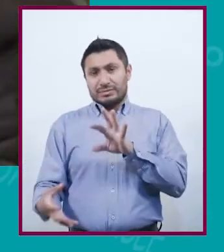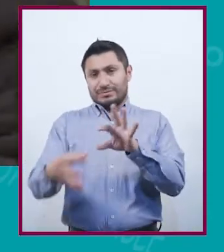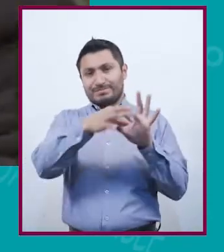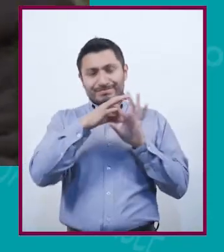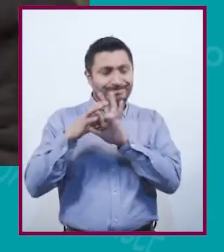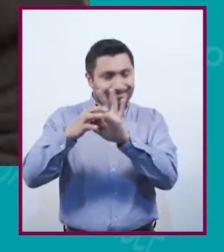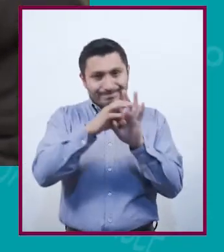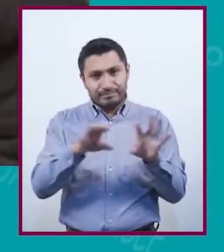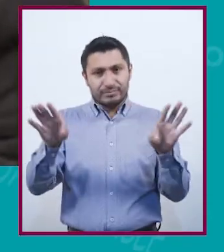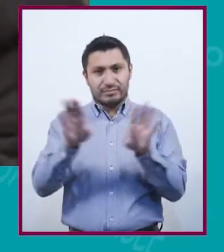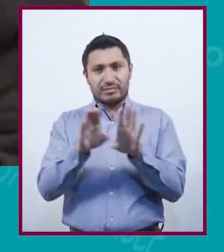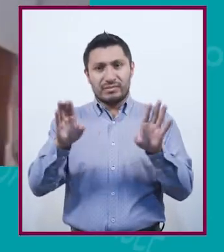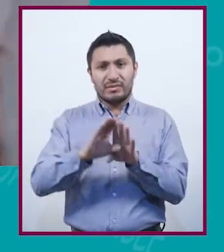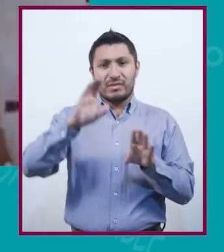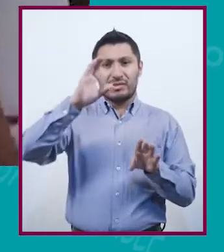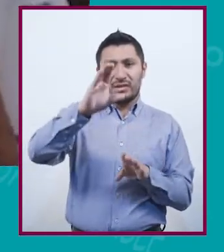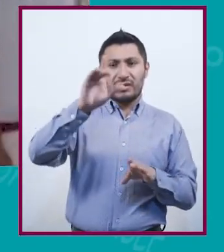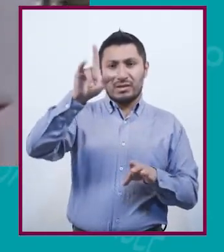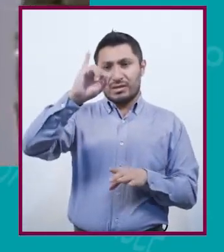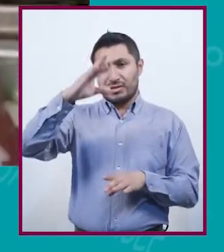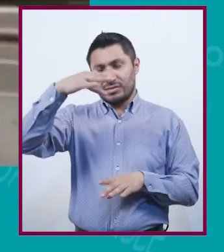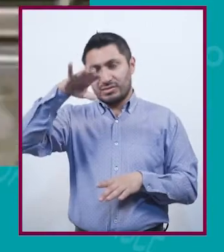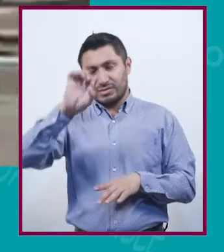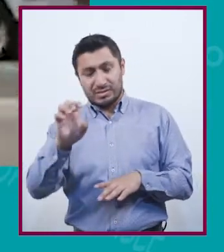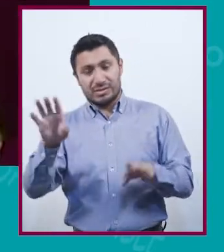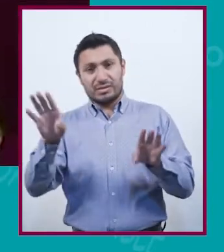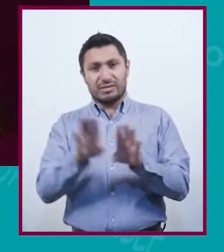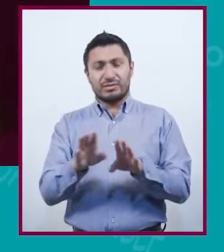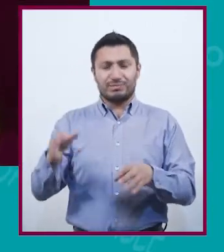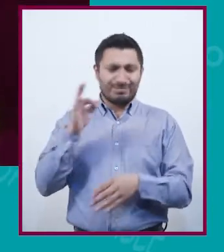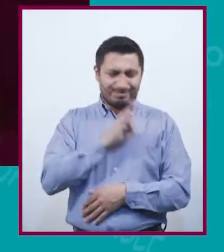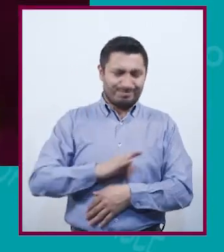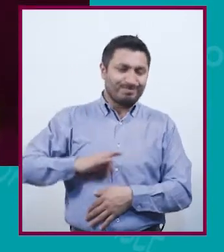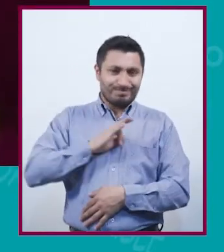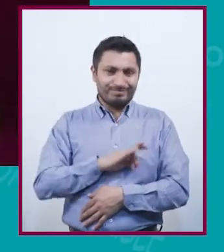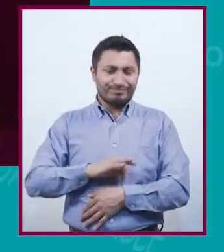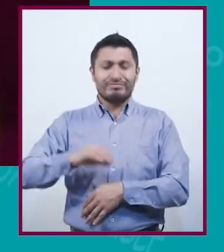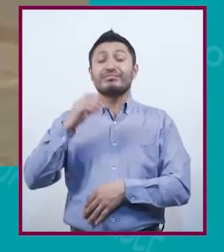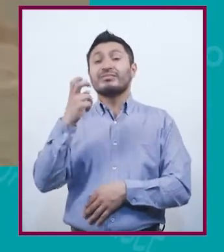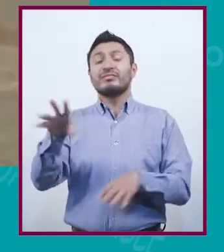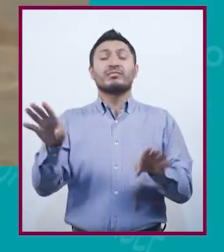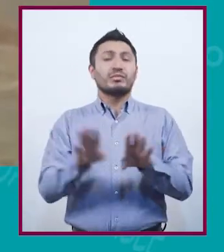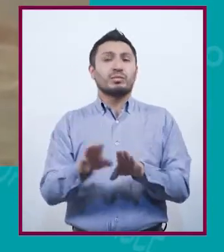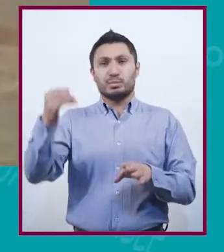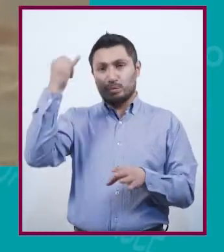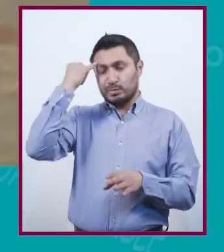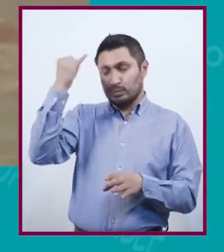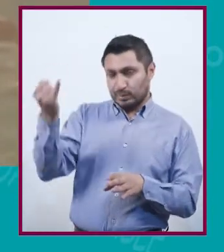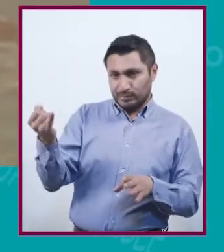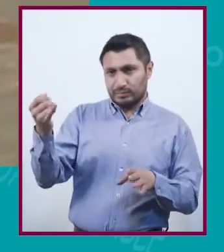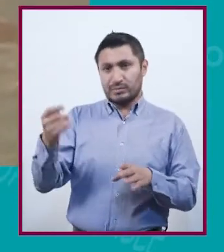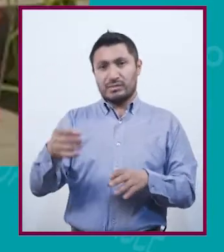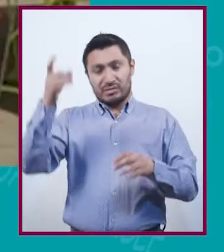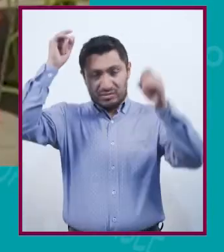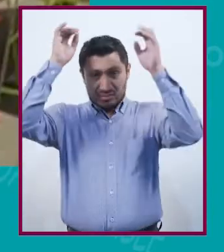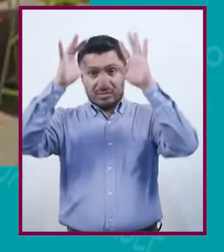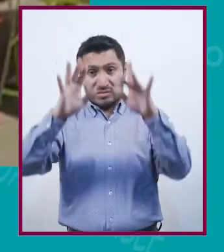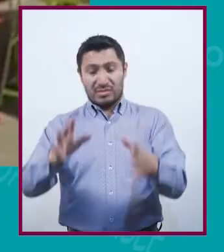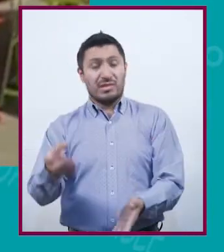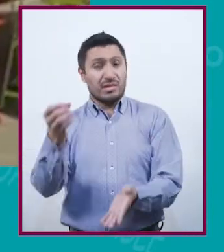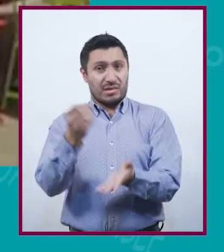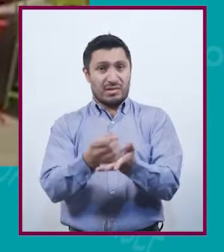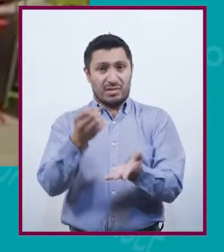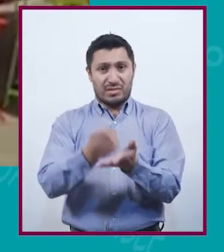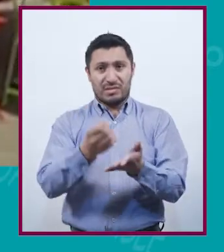Después de la irrupción de los baby boomers, la juventud comenzó a asociarse prácticamente como un cliché, con la lozanía y